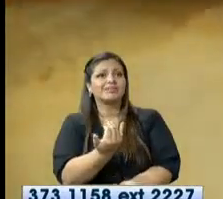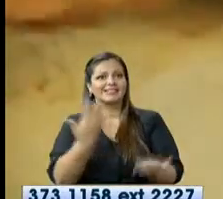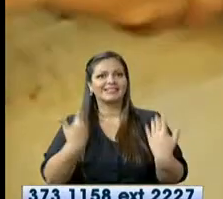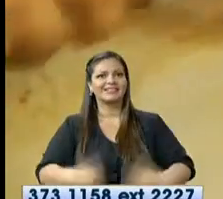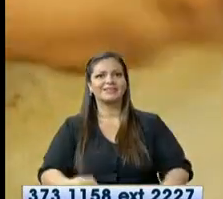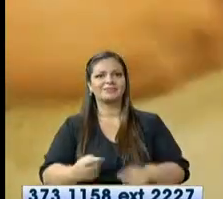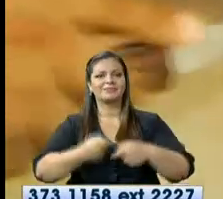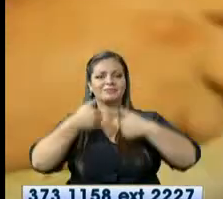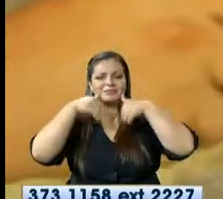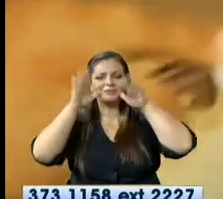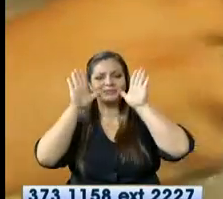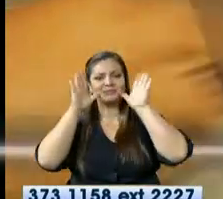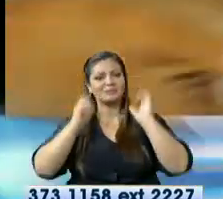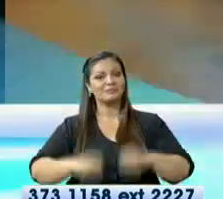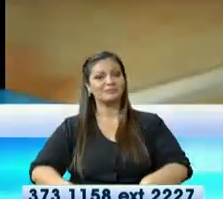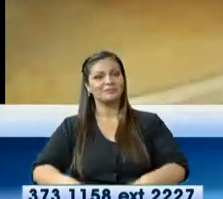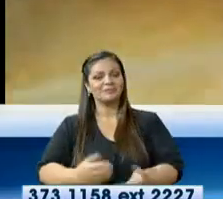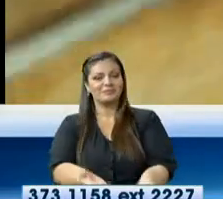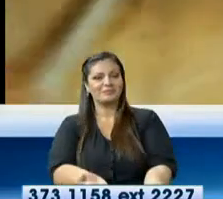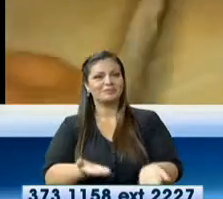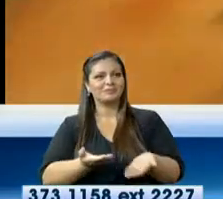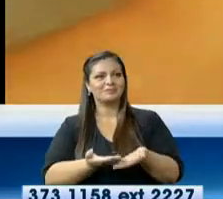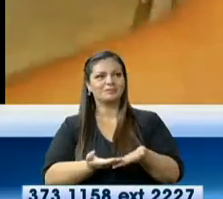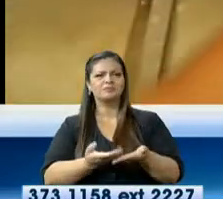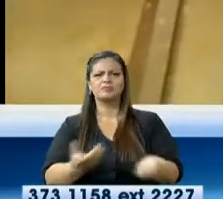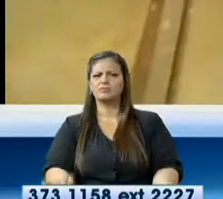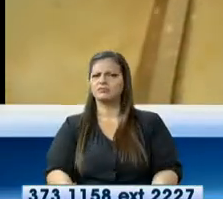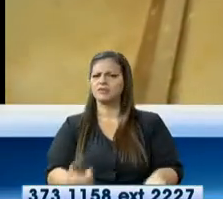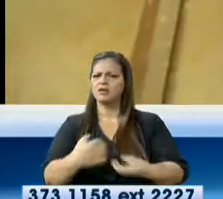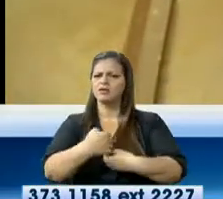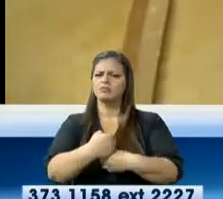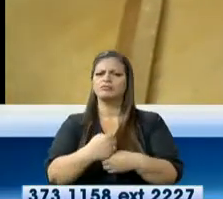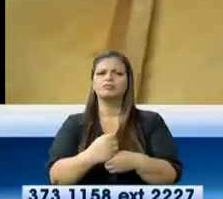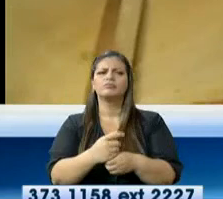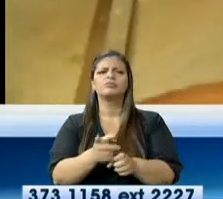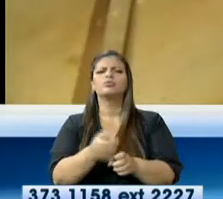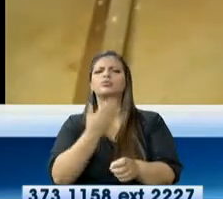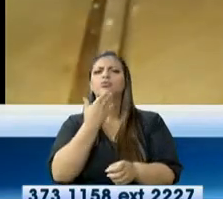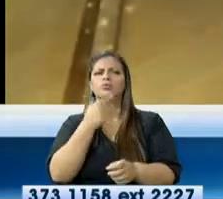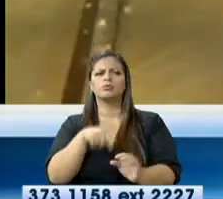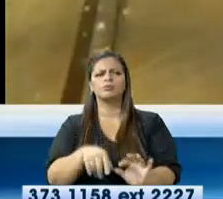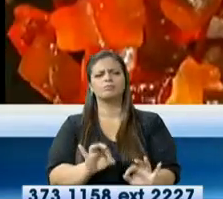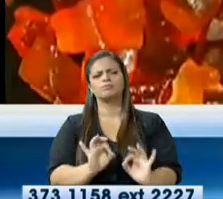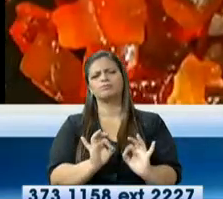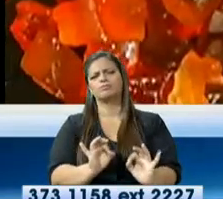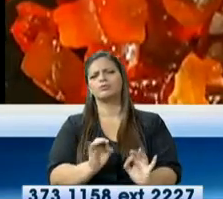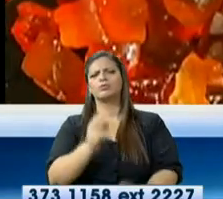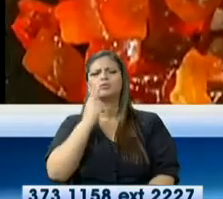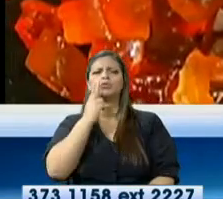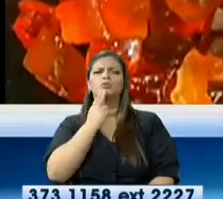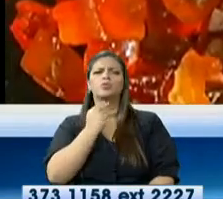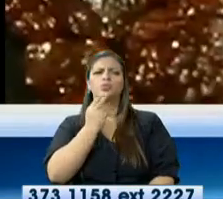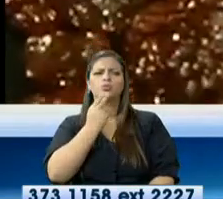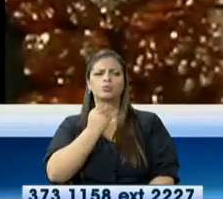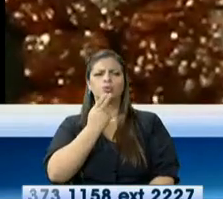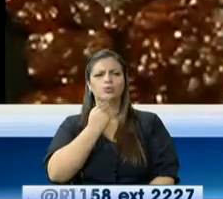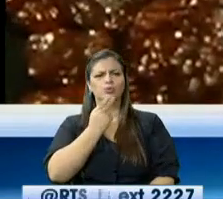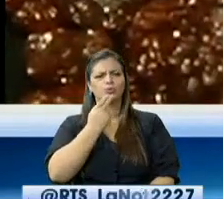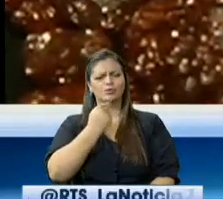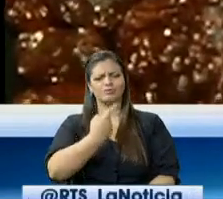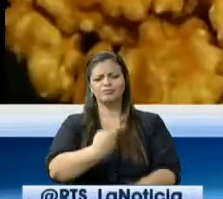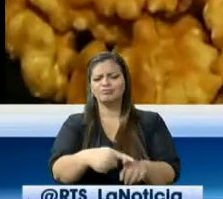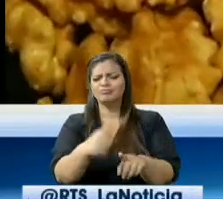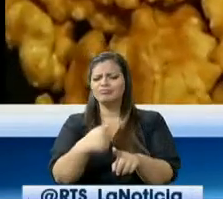la mesa de los ecuatorianos. Se trata de una masa dulce y aromatizada, cargada de frutas confitadas, pasas, nueces